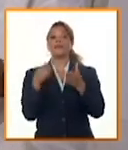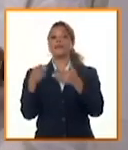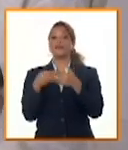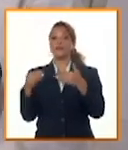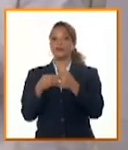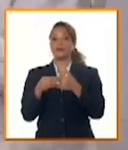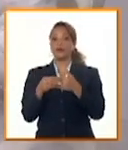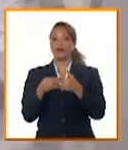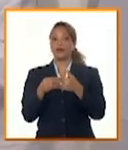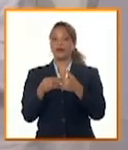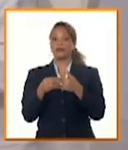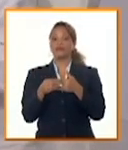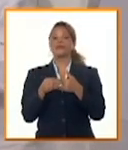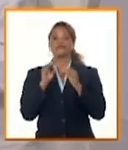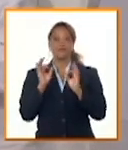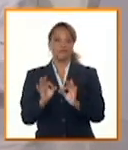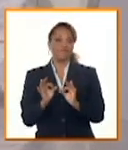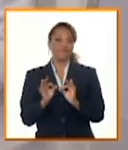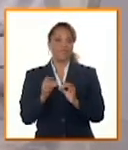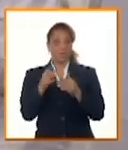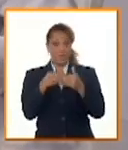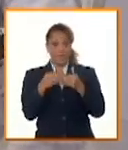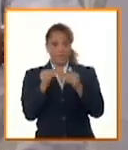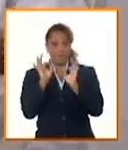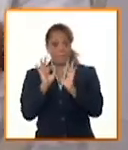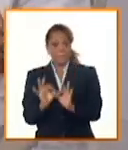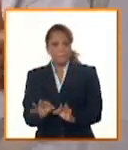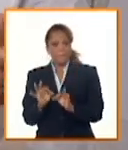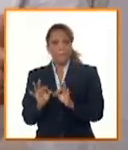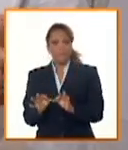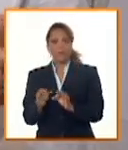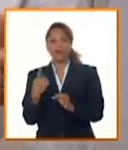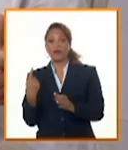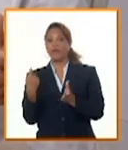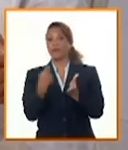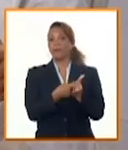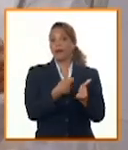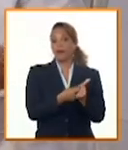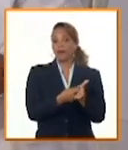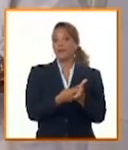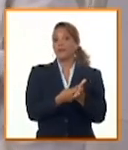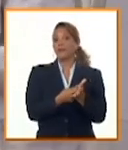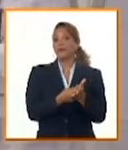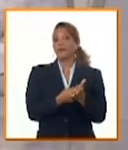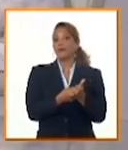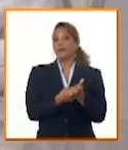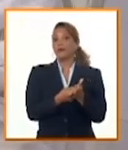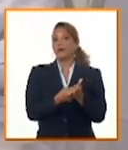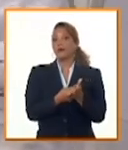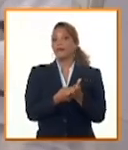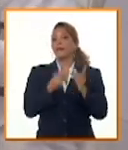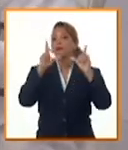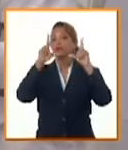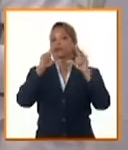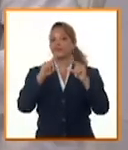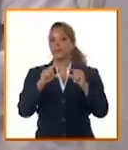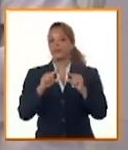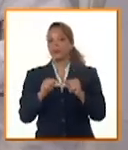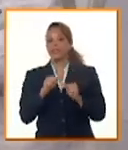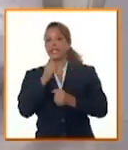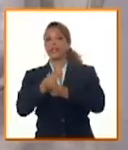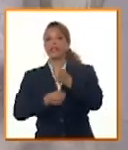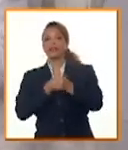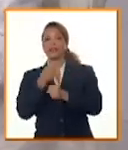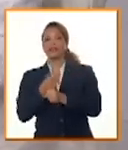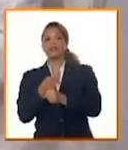los pesos cuesta divisa y esas Divisas que hoy invertimos en hacer el dinero disminuyendo la el uso